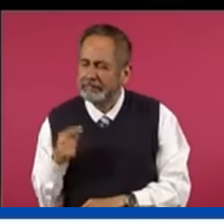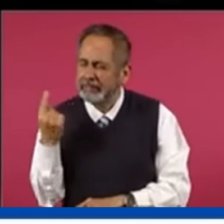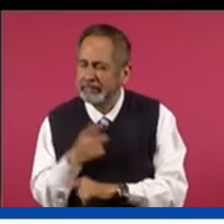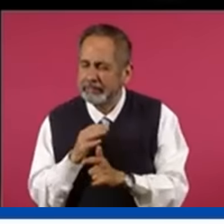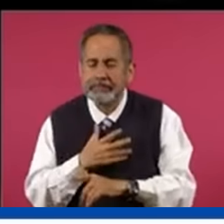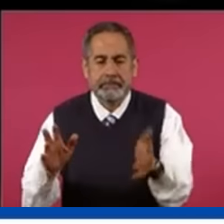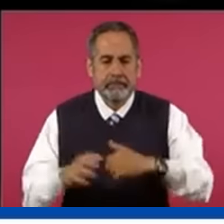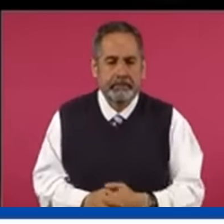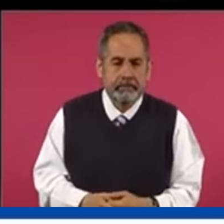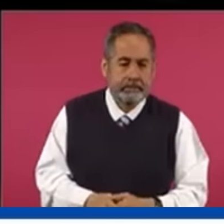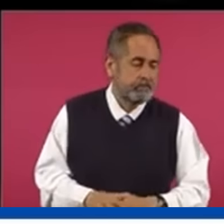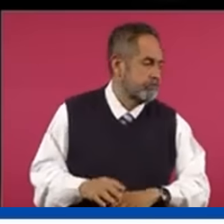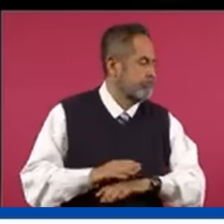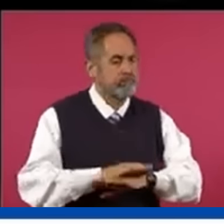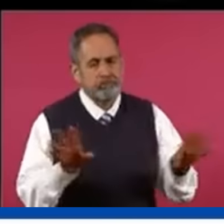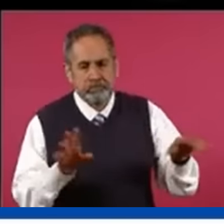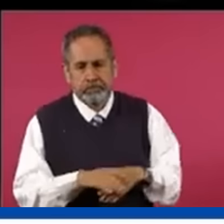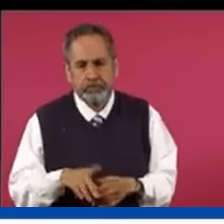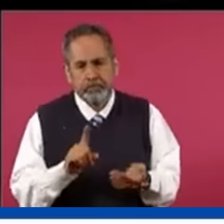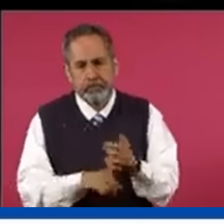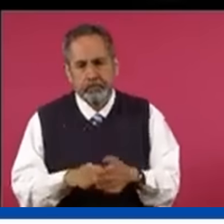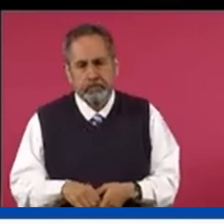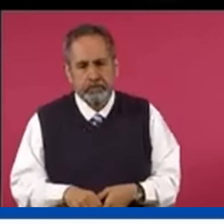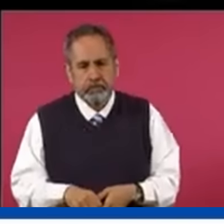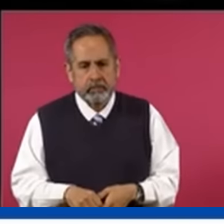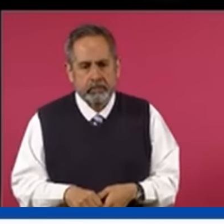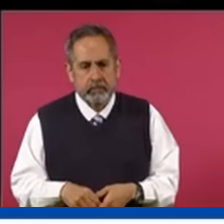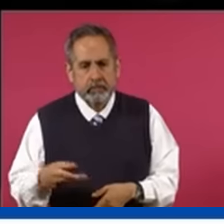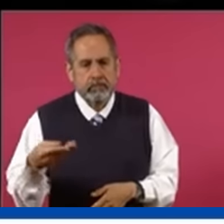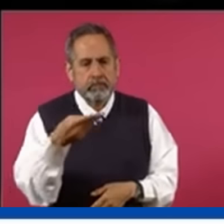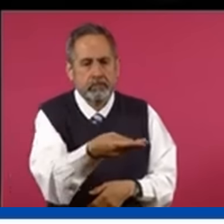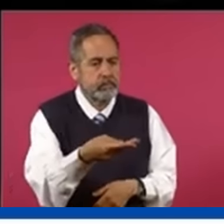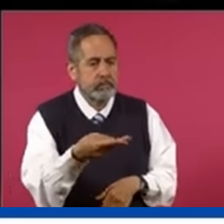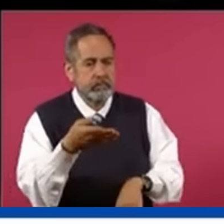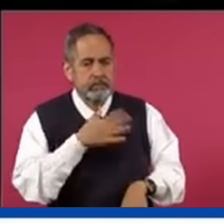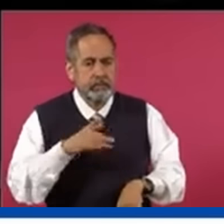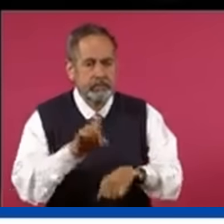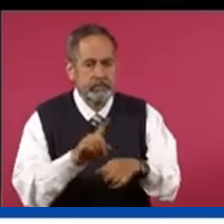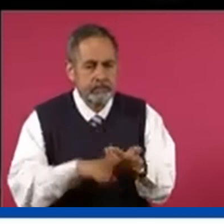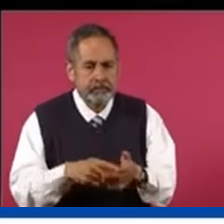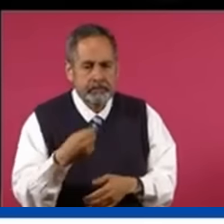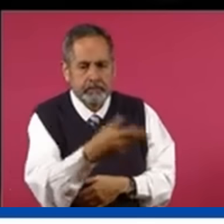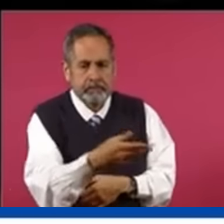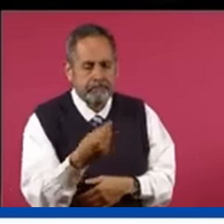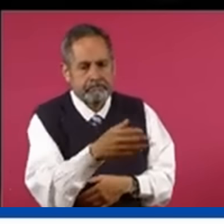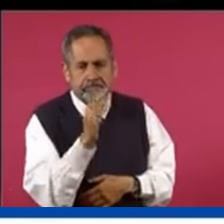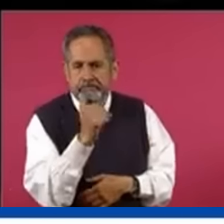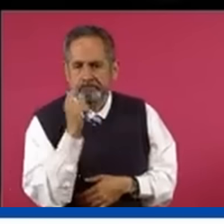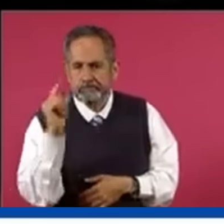Bueno, pues no habiendo otro asunto que tratar. Que tenga buen día, Navarrito. Órale, que le vaya bien. Ándale, Dios. Hasta luego. Hasta luego.